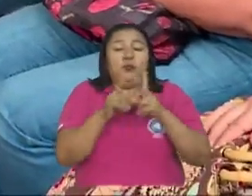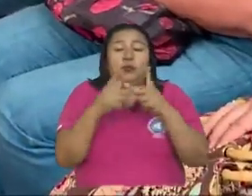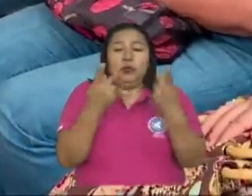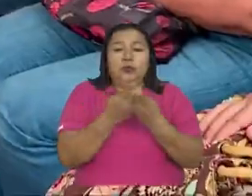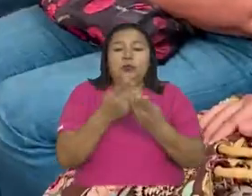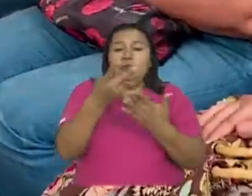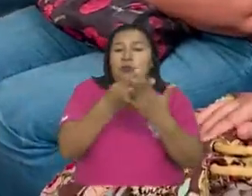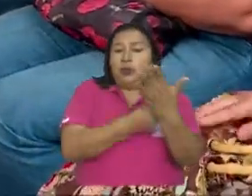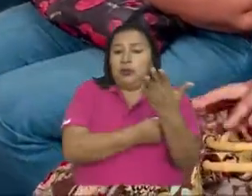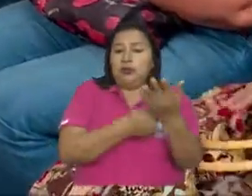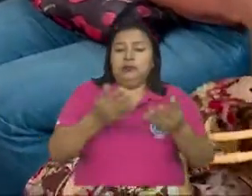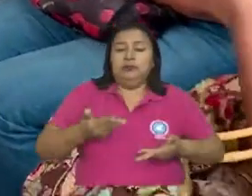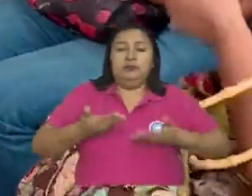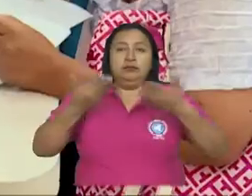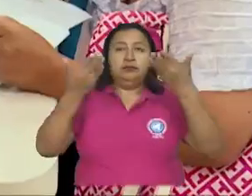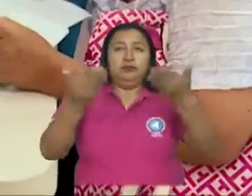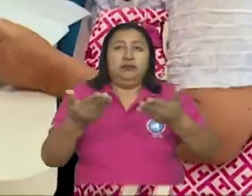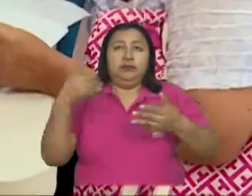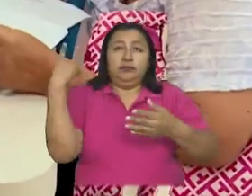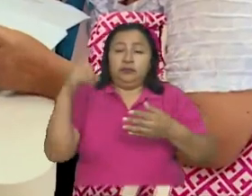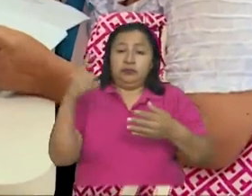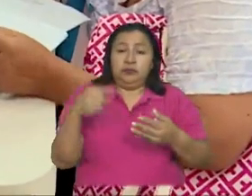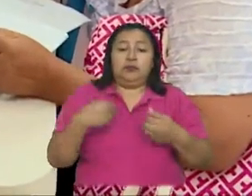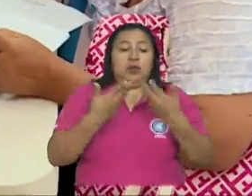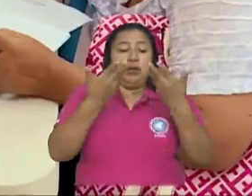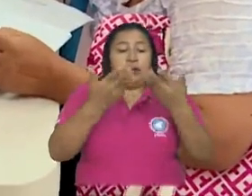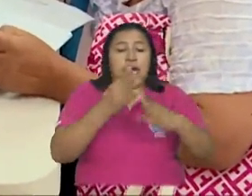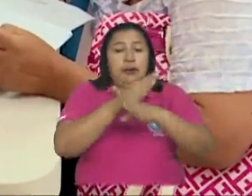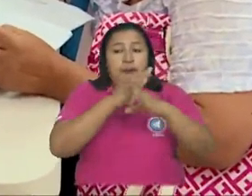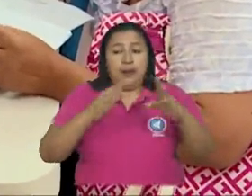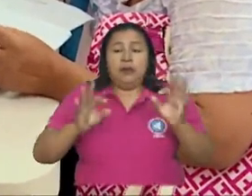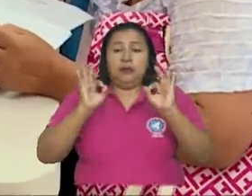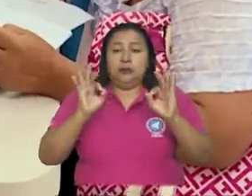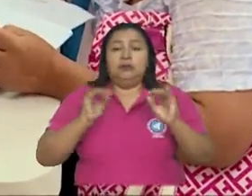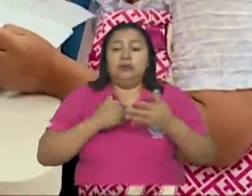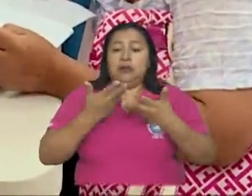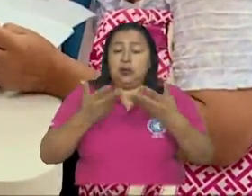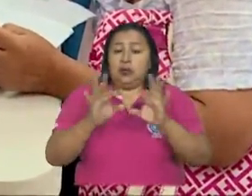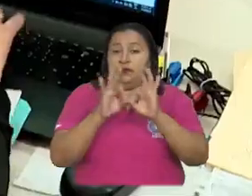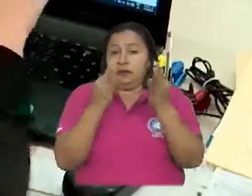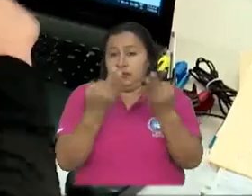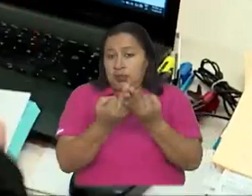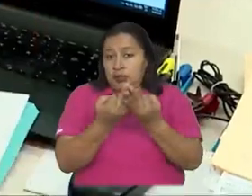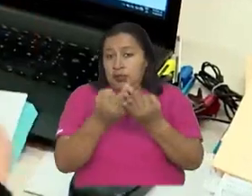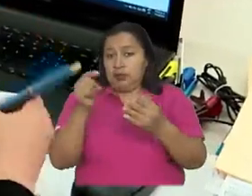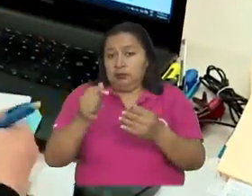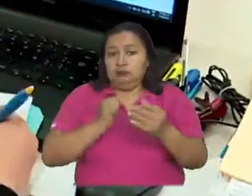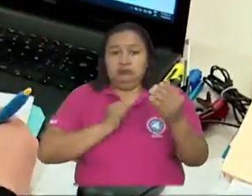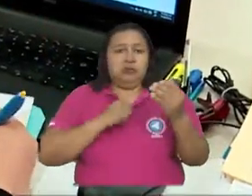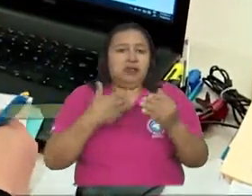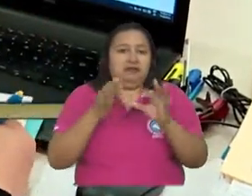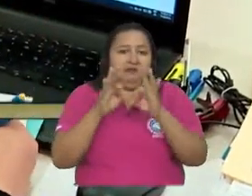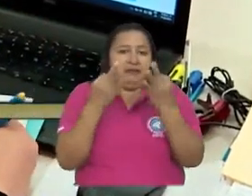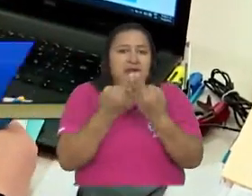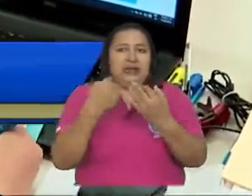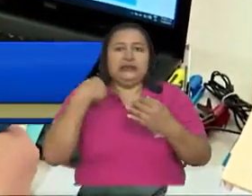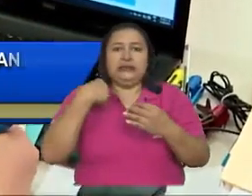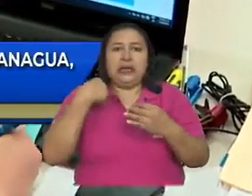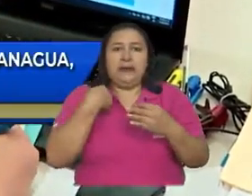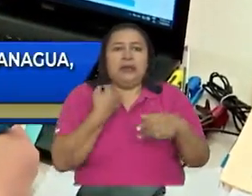que viene a restituir derecho, a darle paz, darle armonía a una familia. Unas familias que han pasado toda la